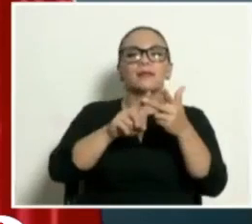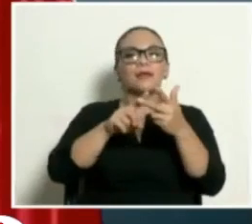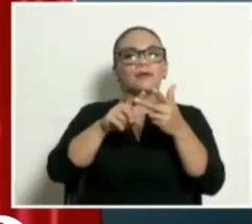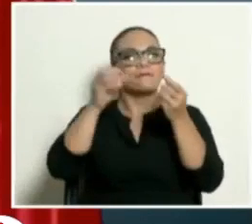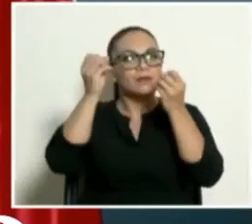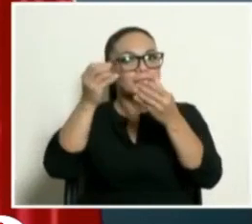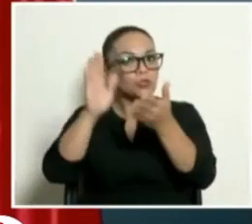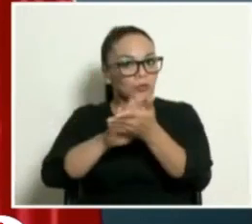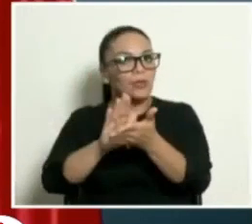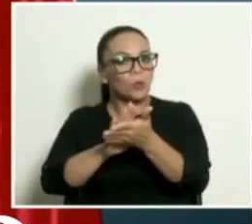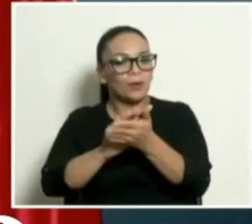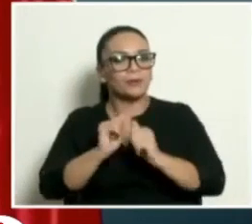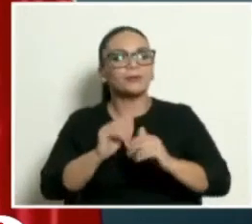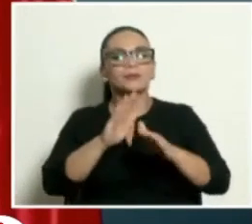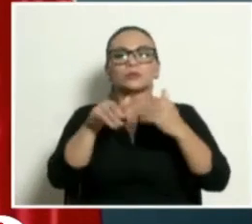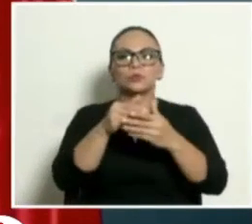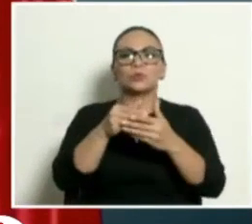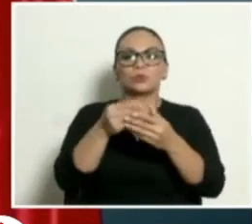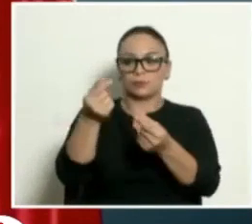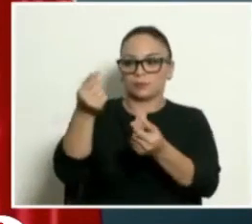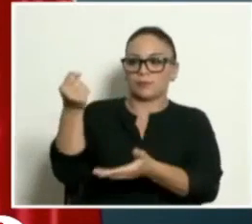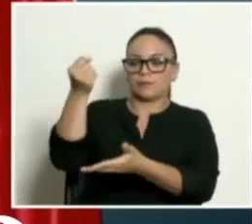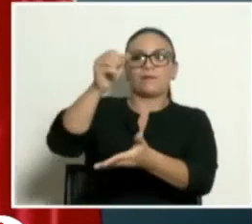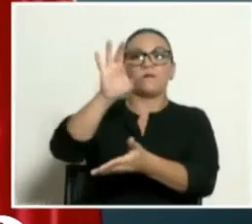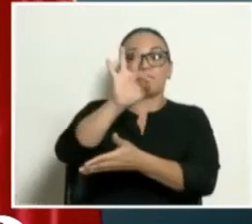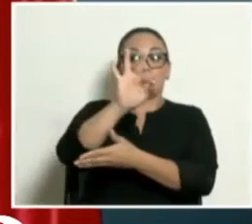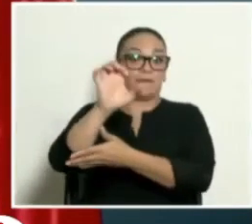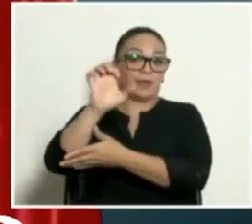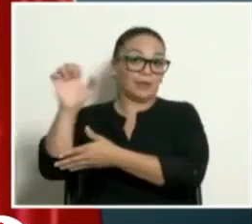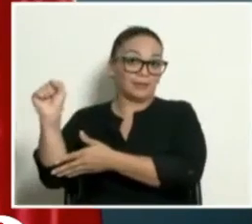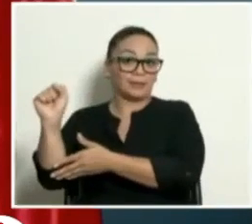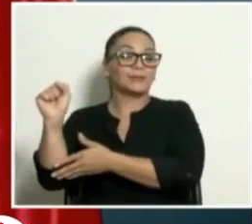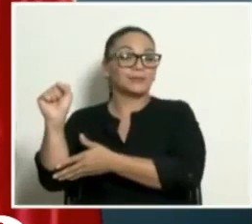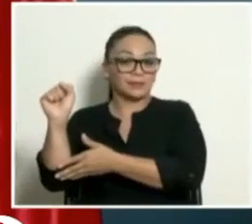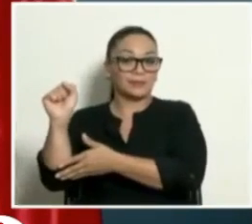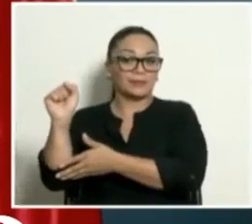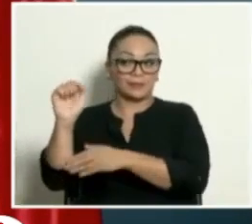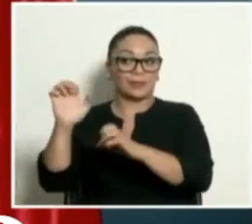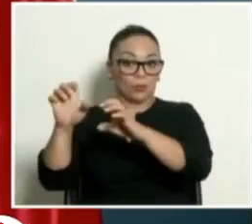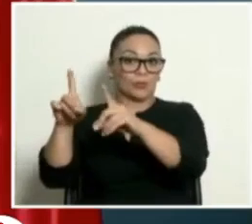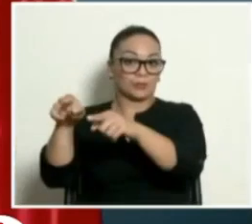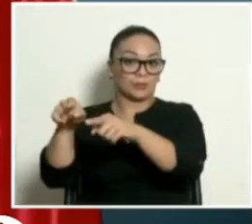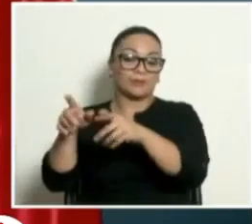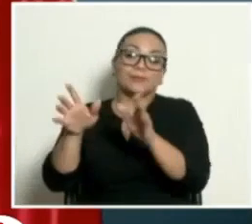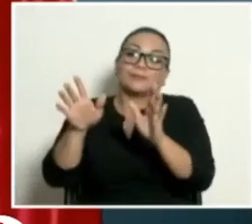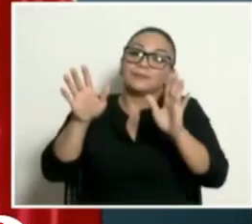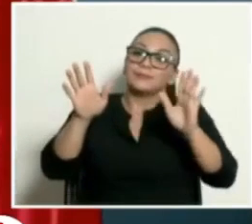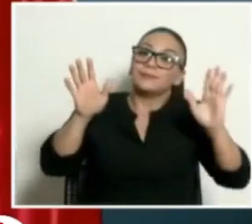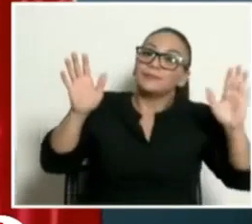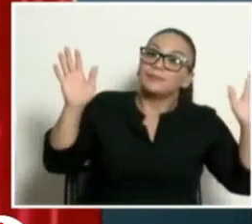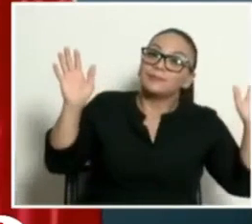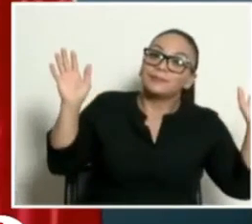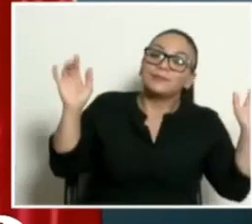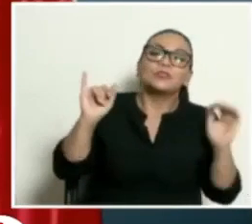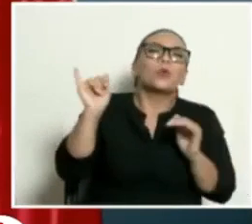de cuentas sobre los recursos del FES. Hay ahí una vaca